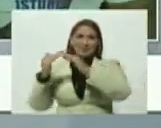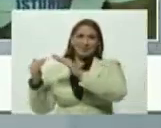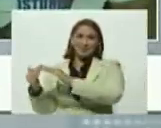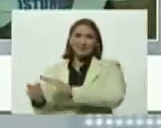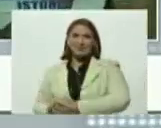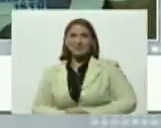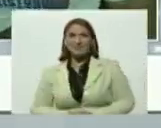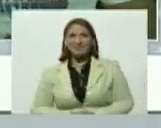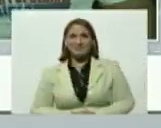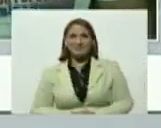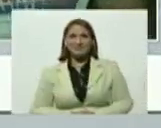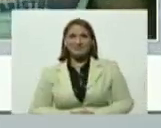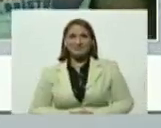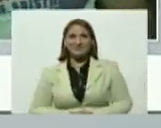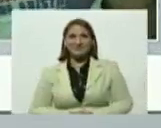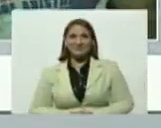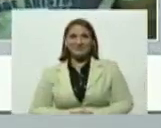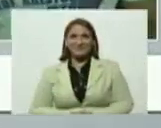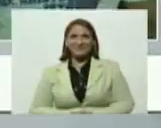apartamento.